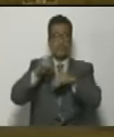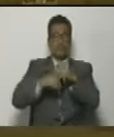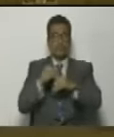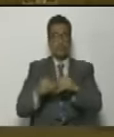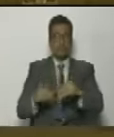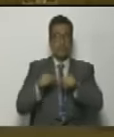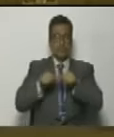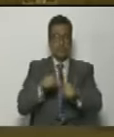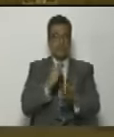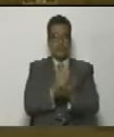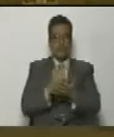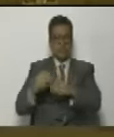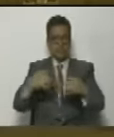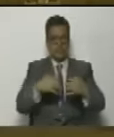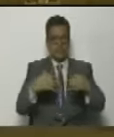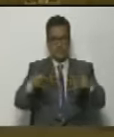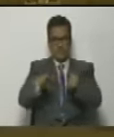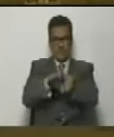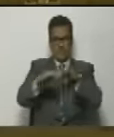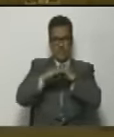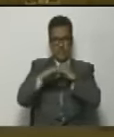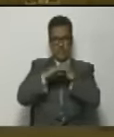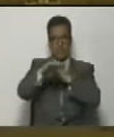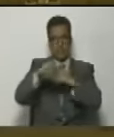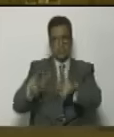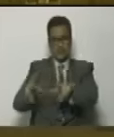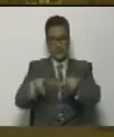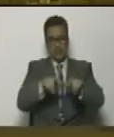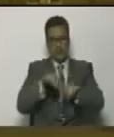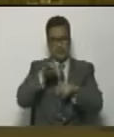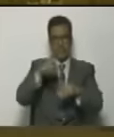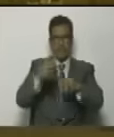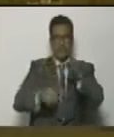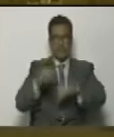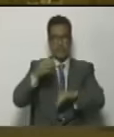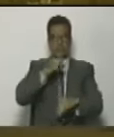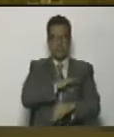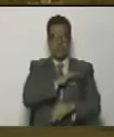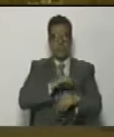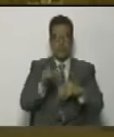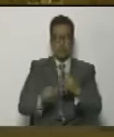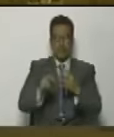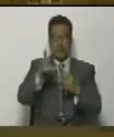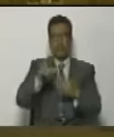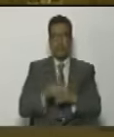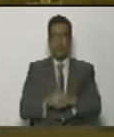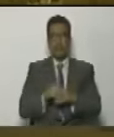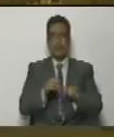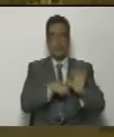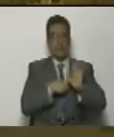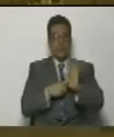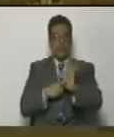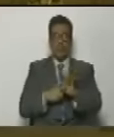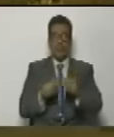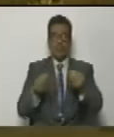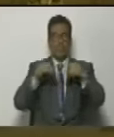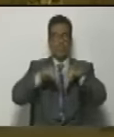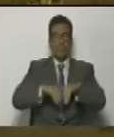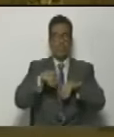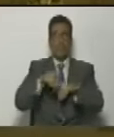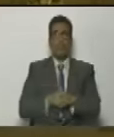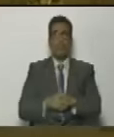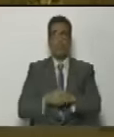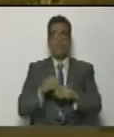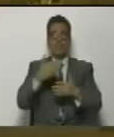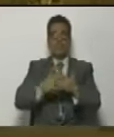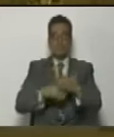la constante lucha por la igualdad y la justicia social. Tercero, publicar el presente acuerdo en